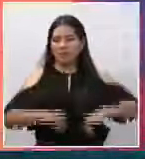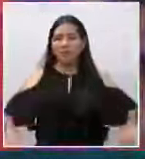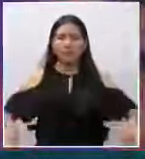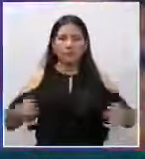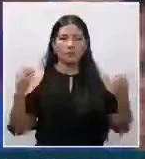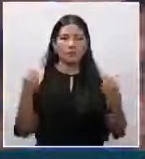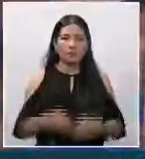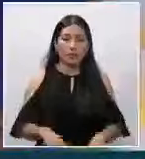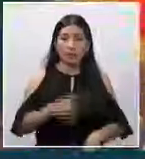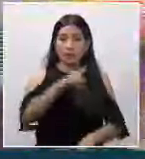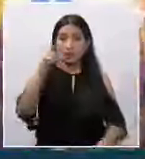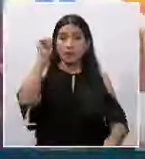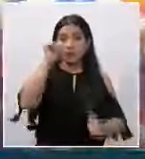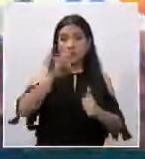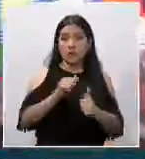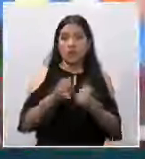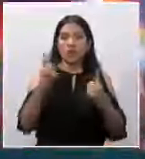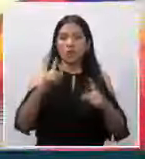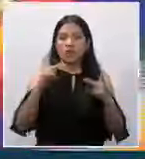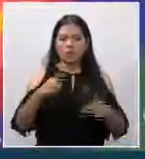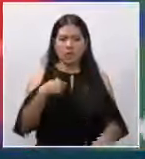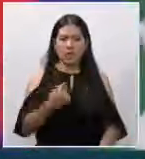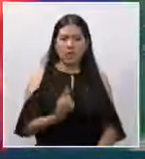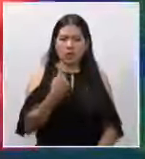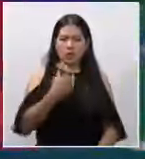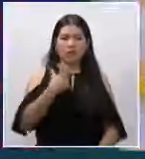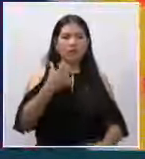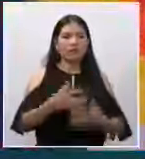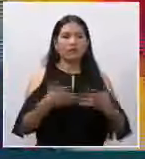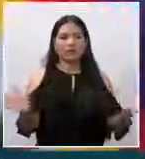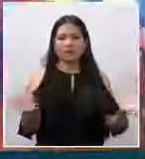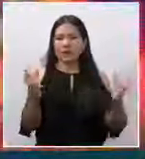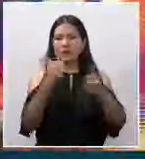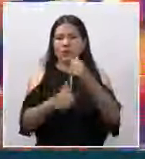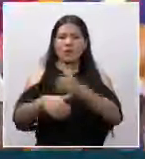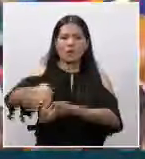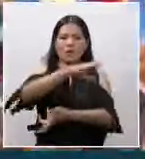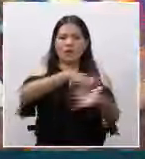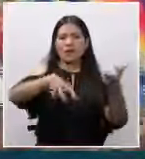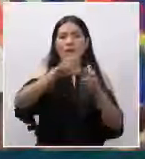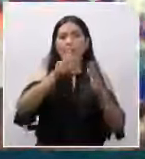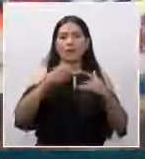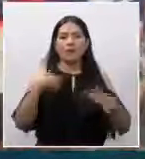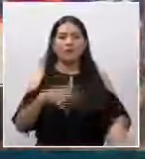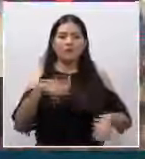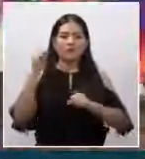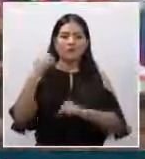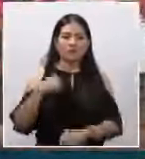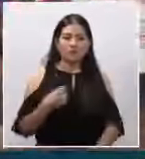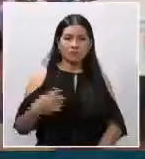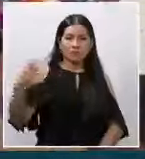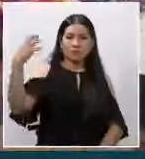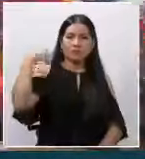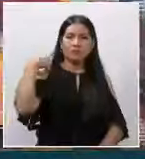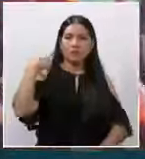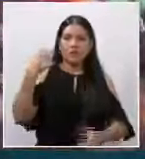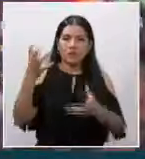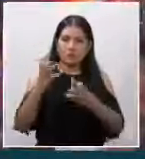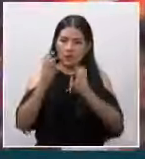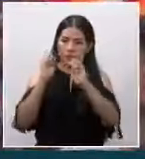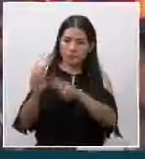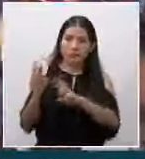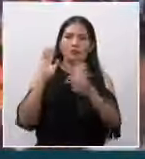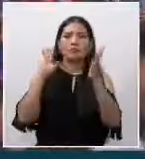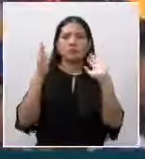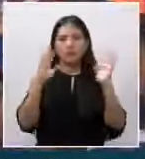Recuerden la teoría de los anarquistas, o sea, tienes que llegar al caos para poder gobernar. Y eso es lo que quieren hacer. La única forma en la que se